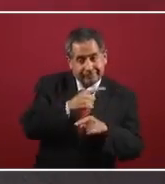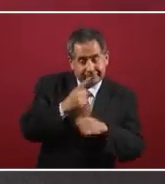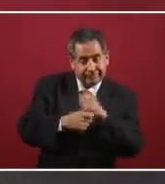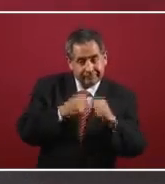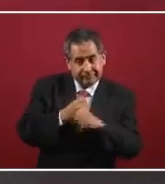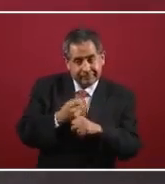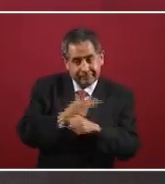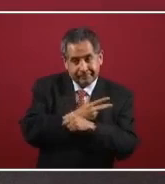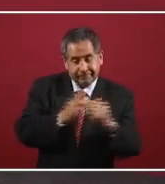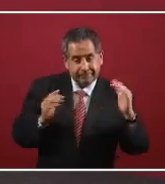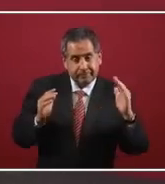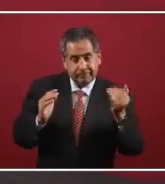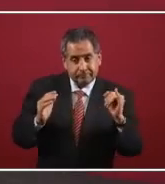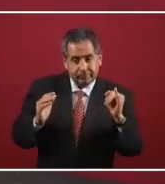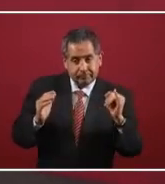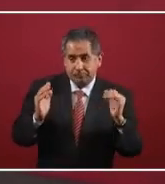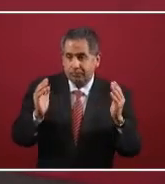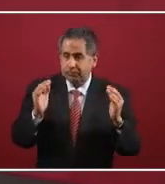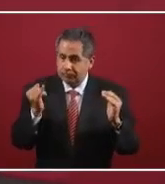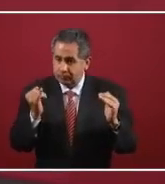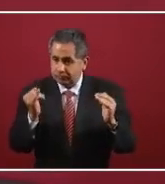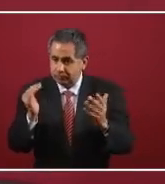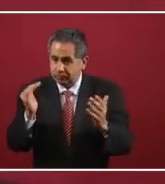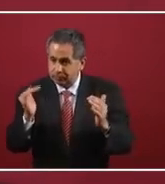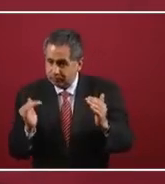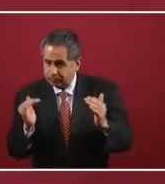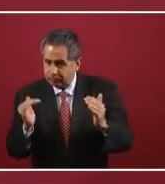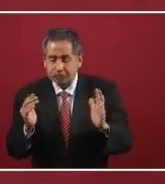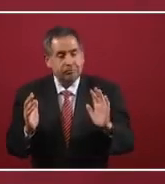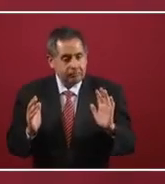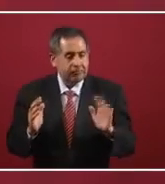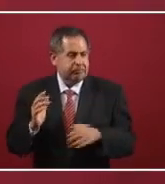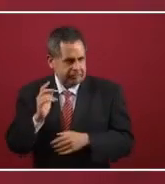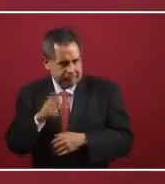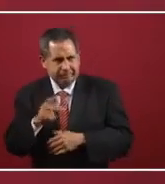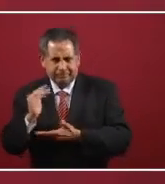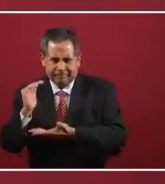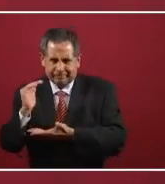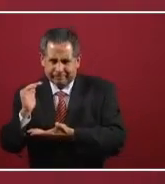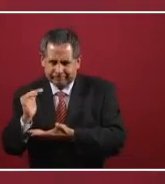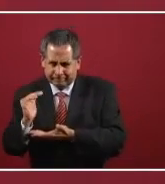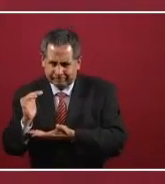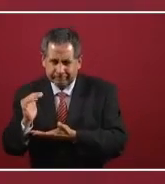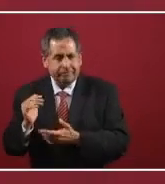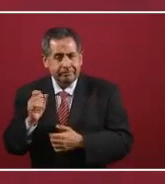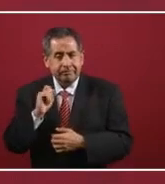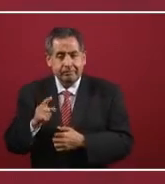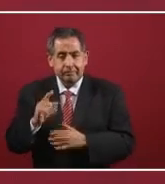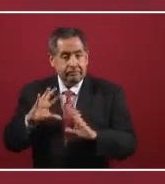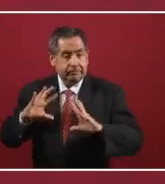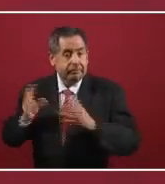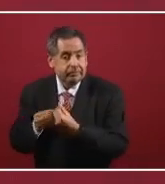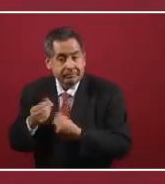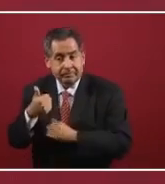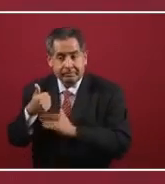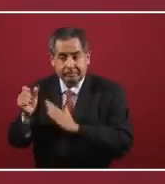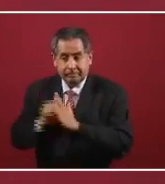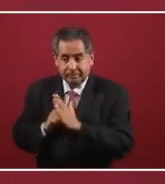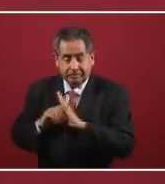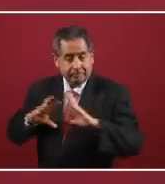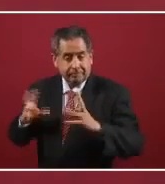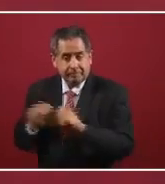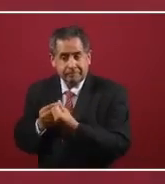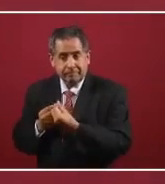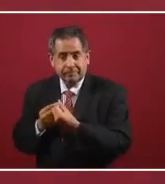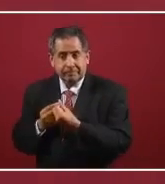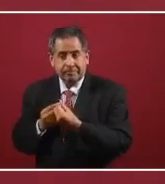pasado. Sí. De todas formas, aunque hubo esa disminución, en el semestre